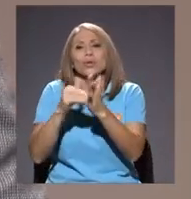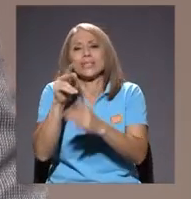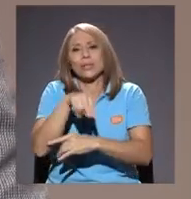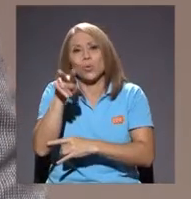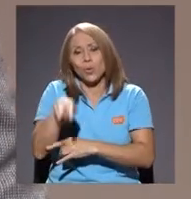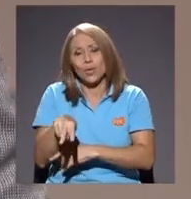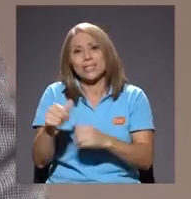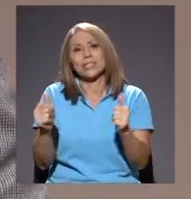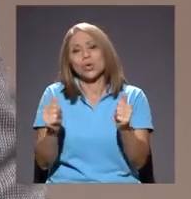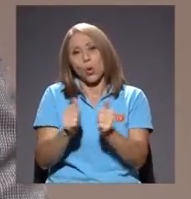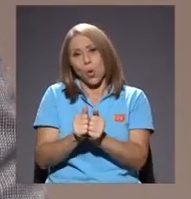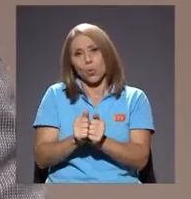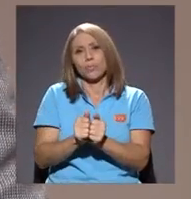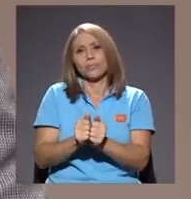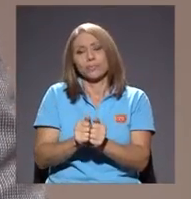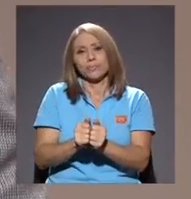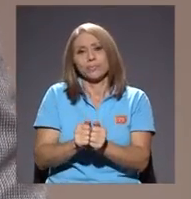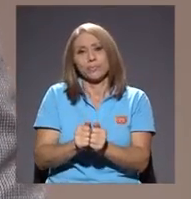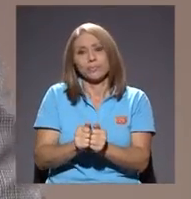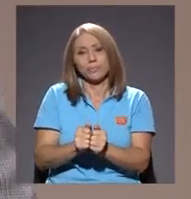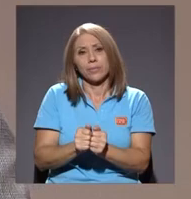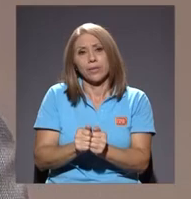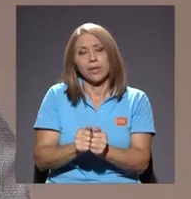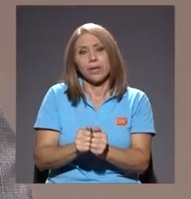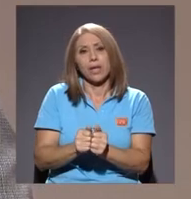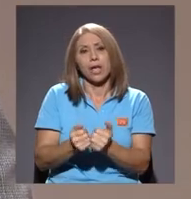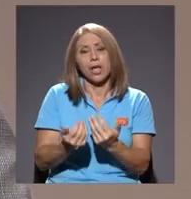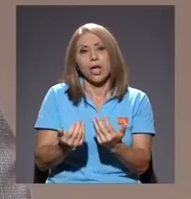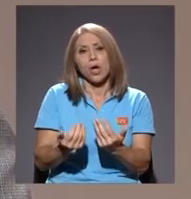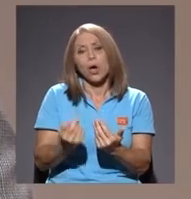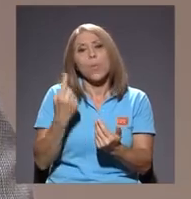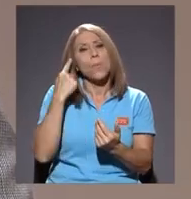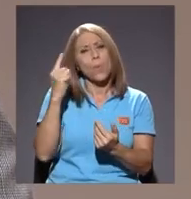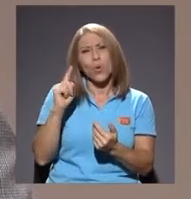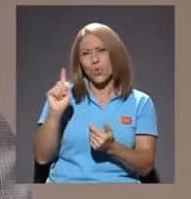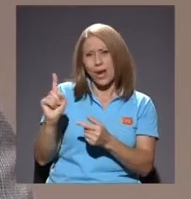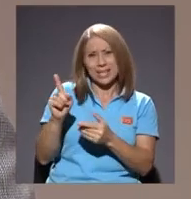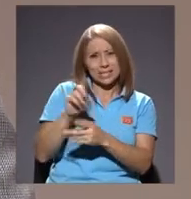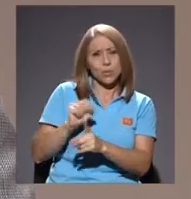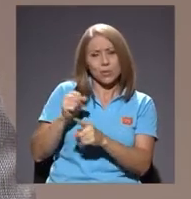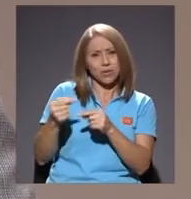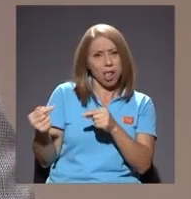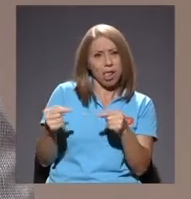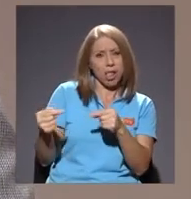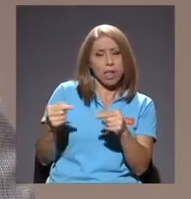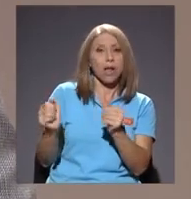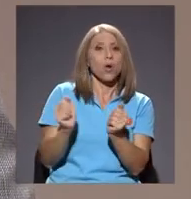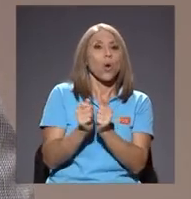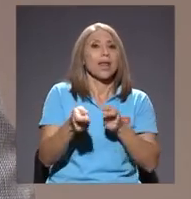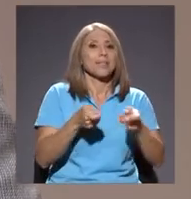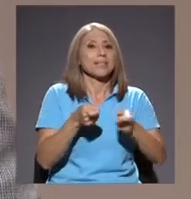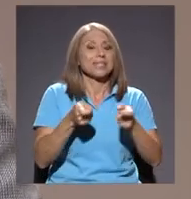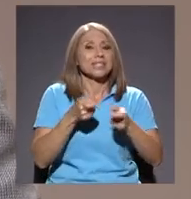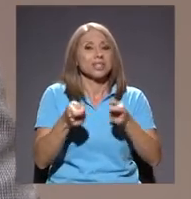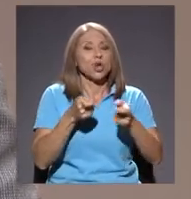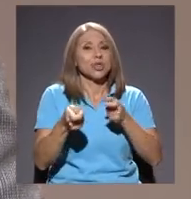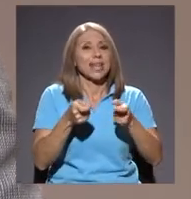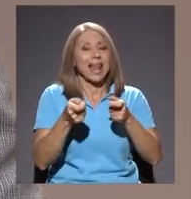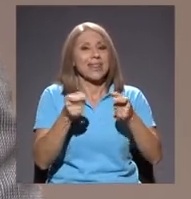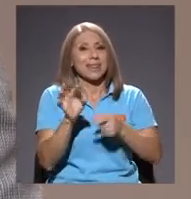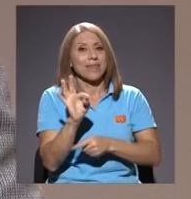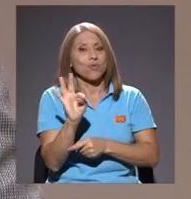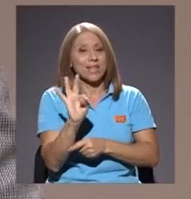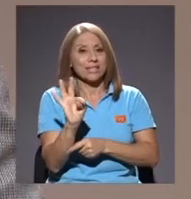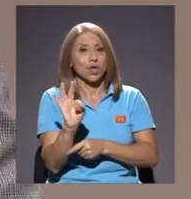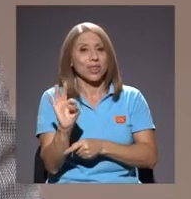éste por el diferendo que tenían con la administración de la tributación directa en cuanto a